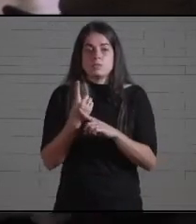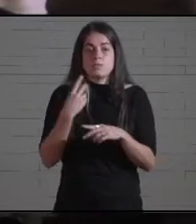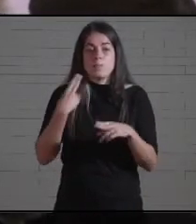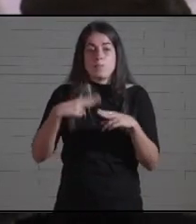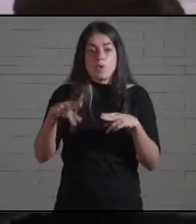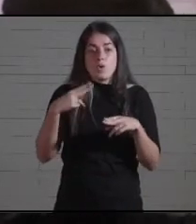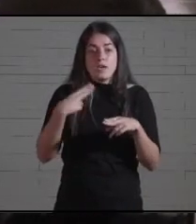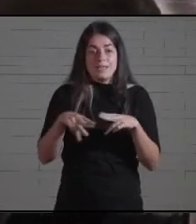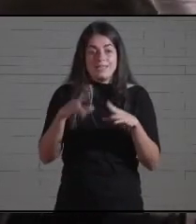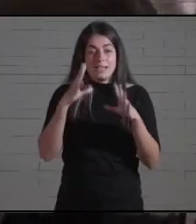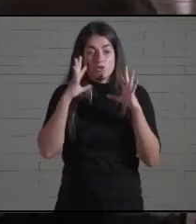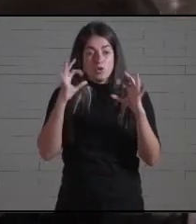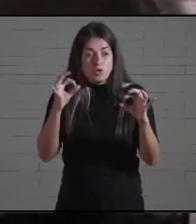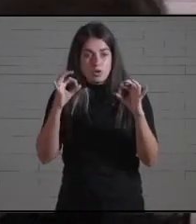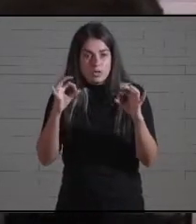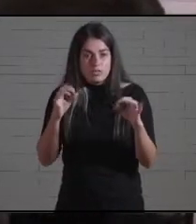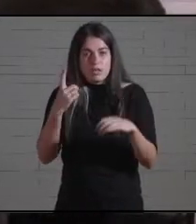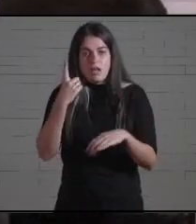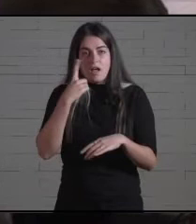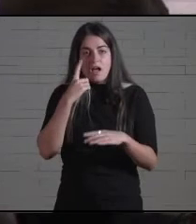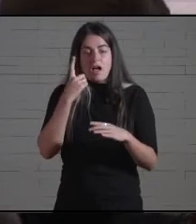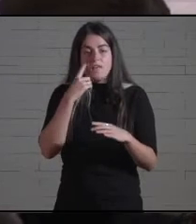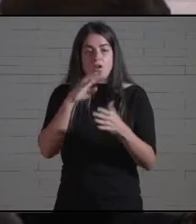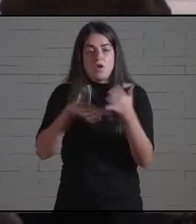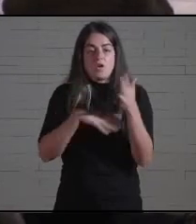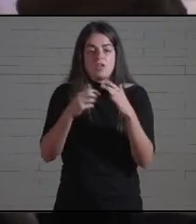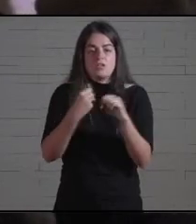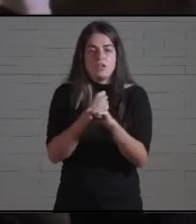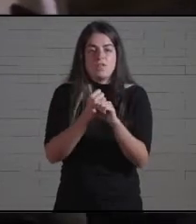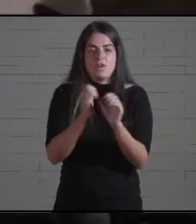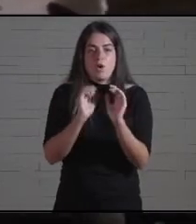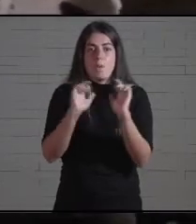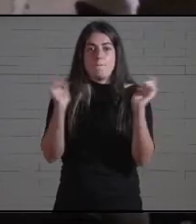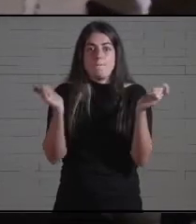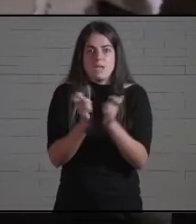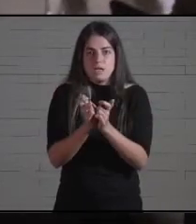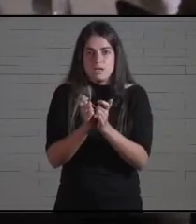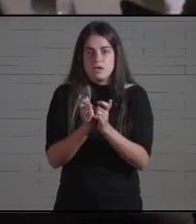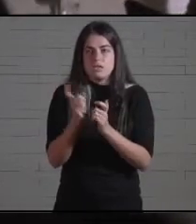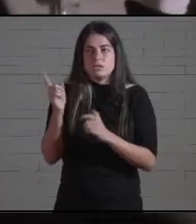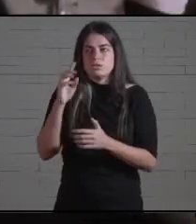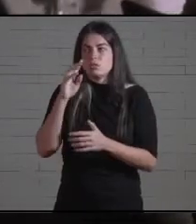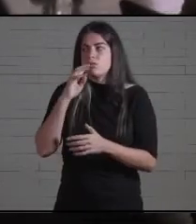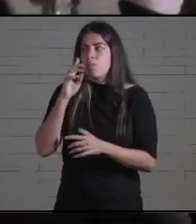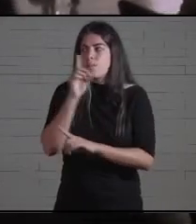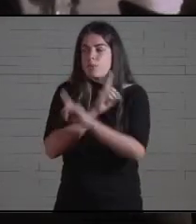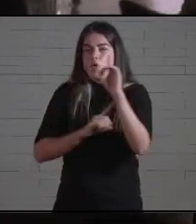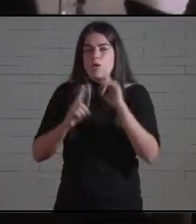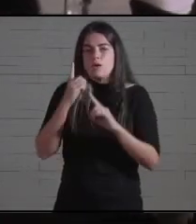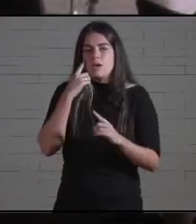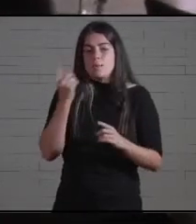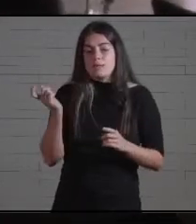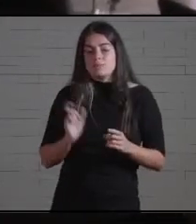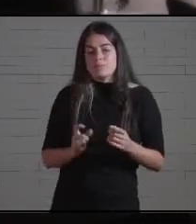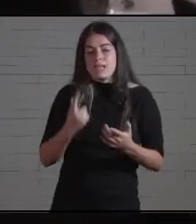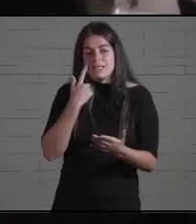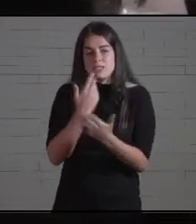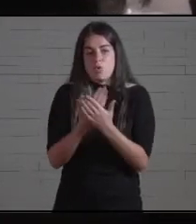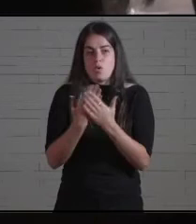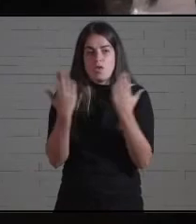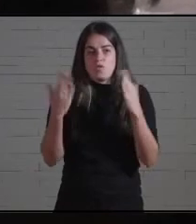políticas concretas, la reducción de jornada, bueno, aquí el problema es que no asegura los ingresos, por eso